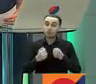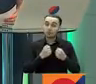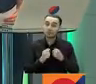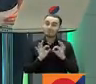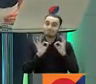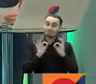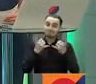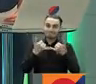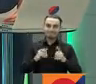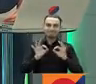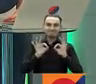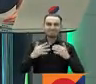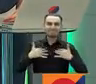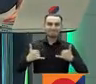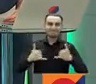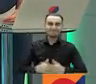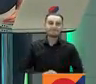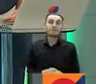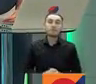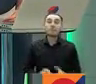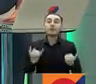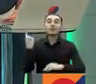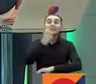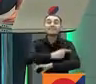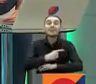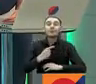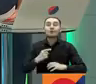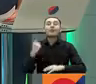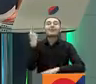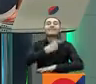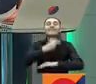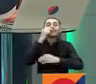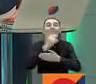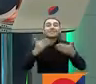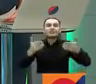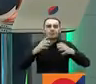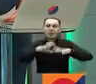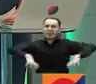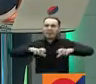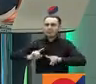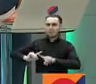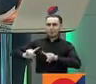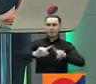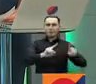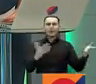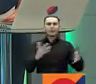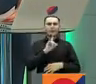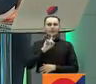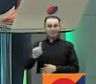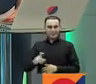final feliz. Y hoy fue celebrado el Día del Niño en Bucaramanga con diferentes actividades. El Festival de